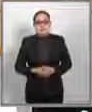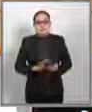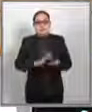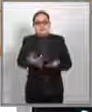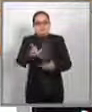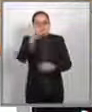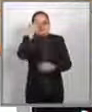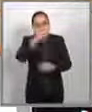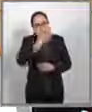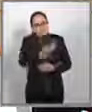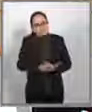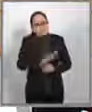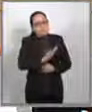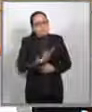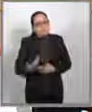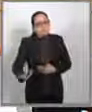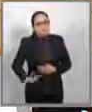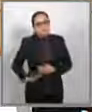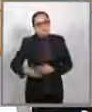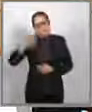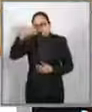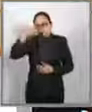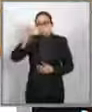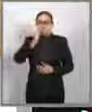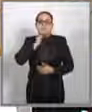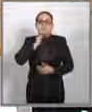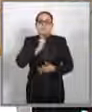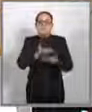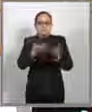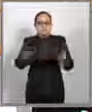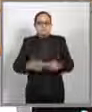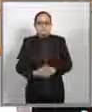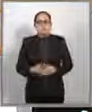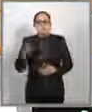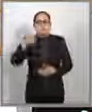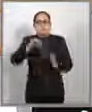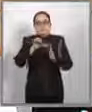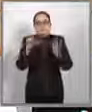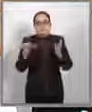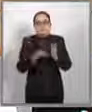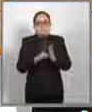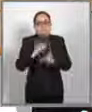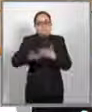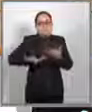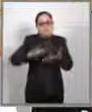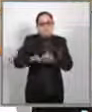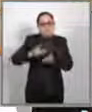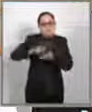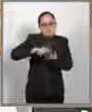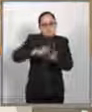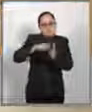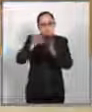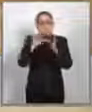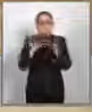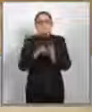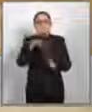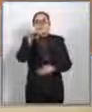Gracias, señor presidente, señores senadores. El artículo reservado es el artículo